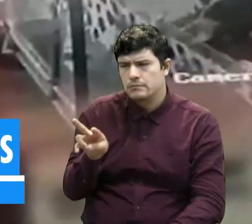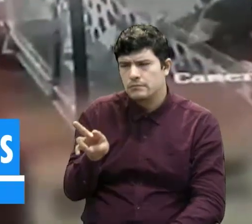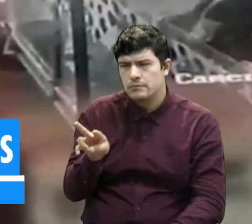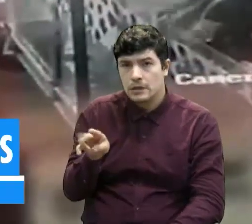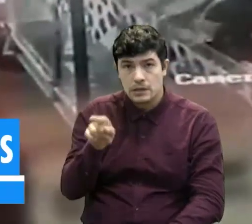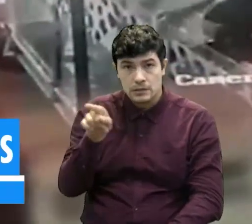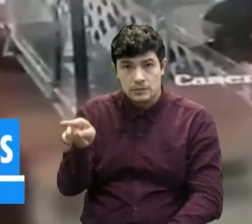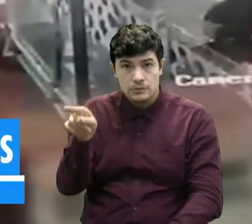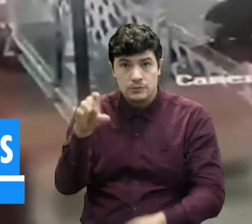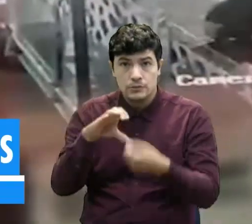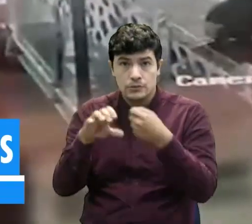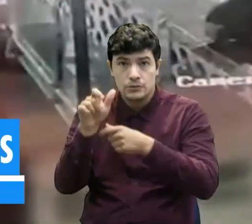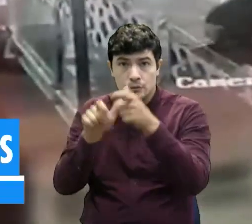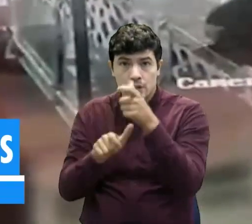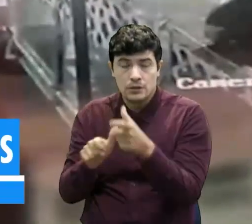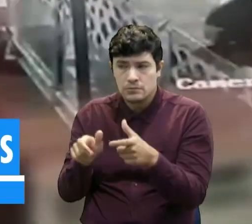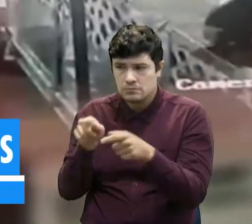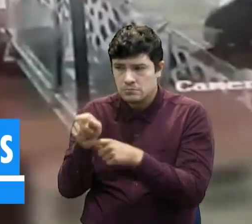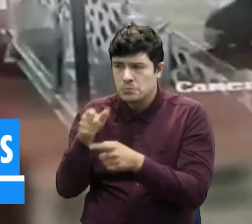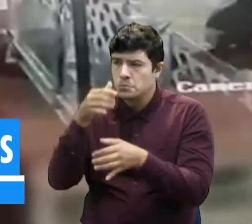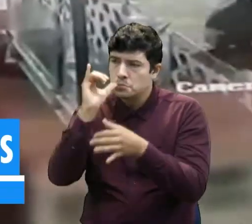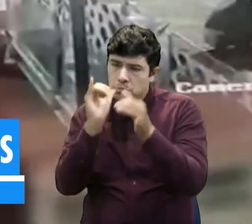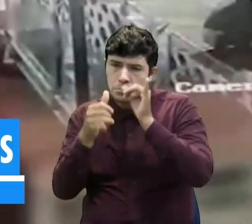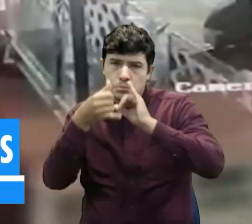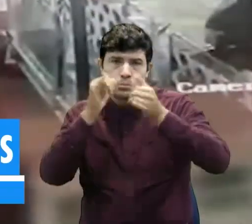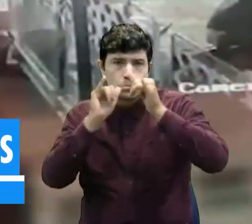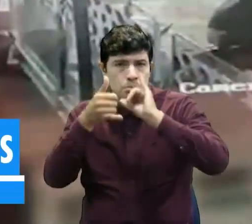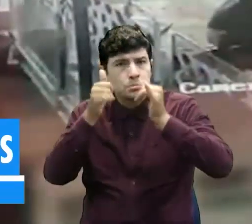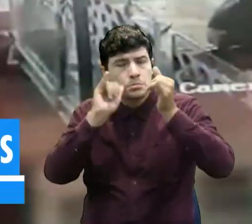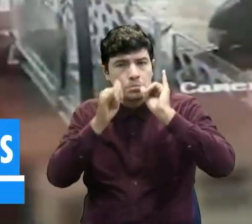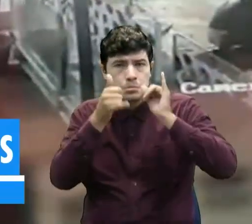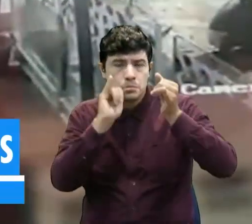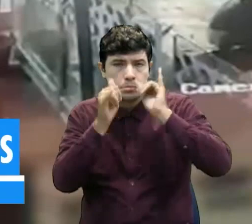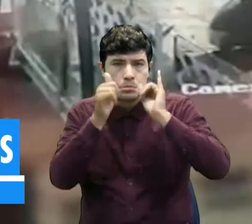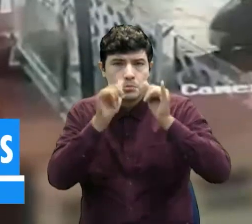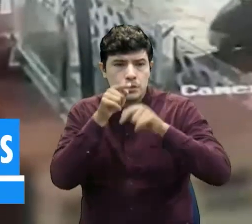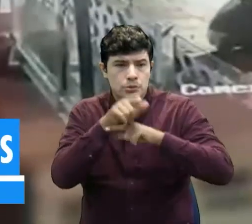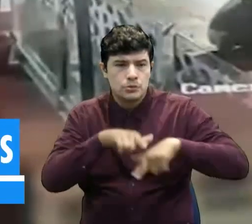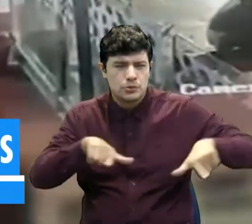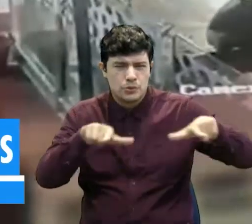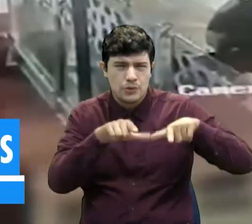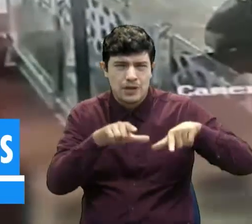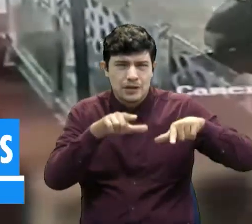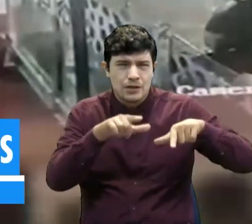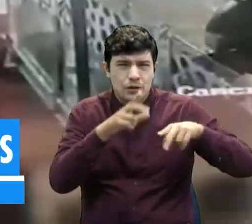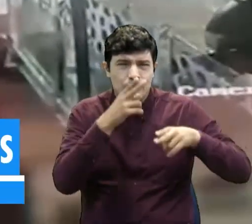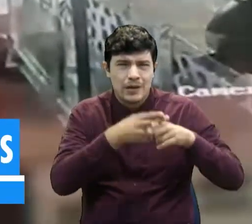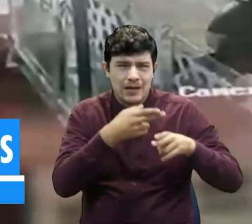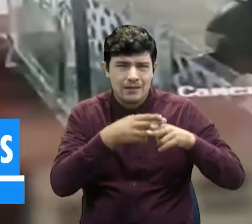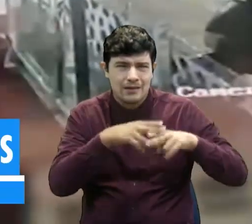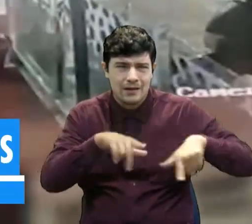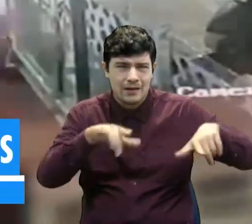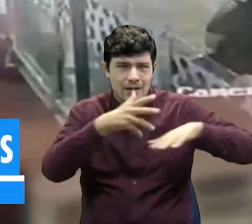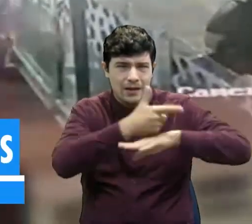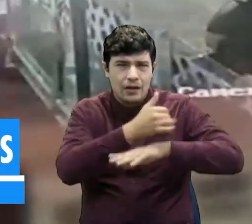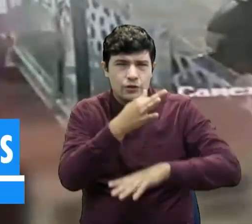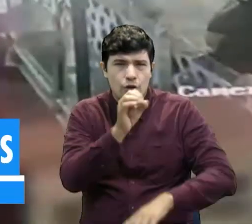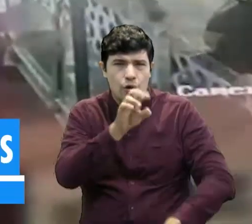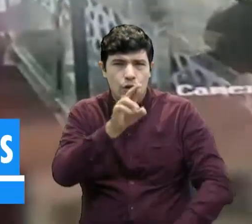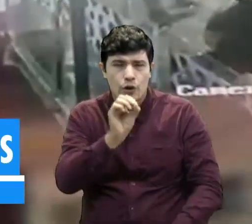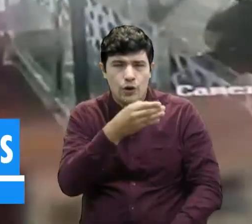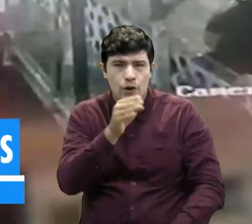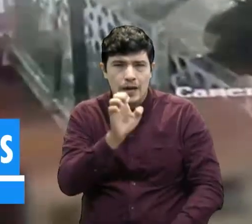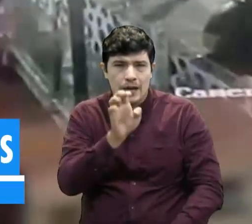unos ciudadanos consumiendo bebidas embriagantes en el sector del Toro Ebrio y sus amigos que